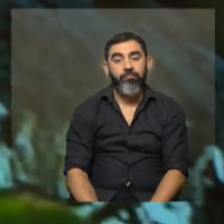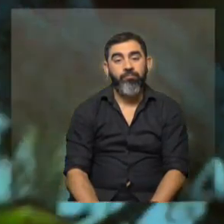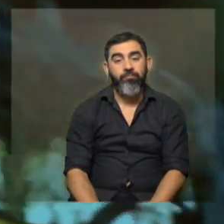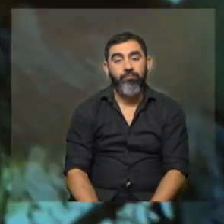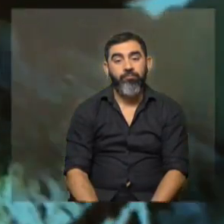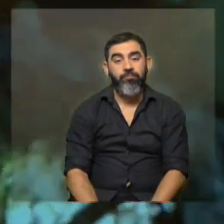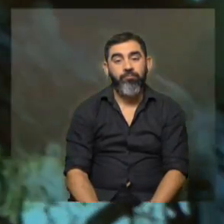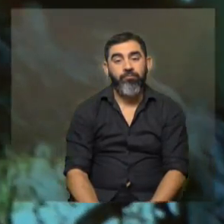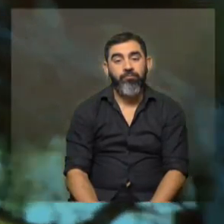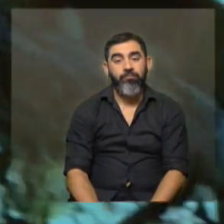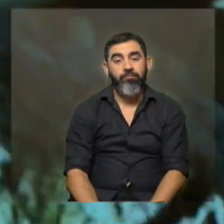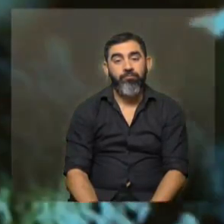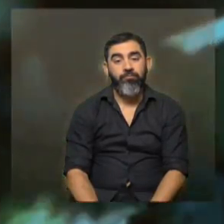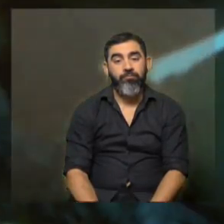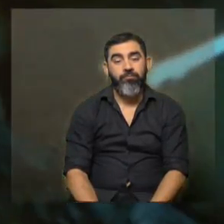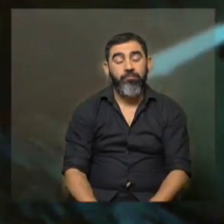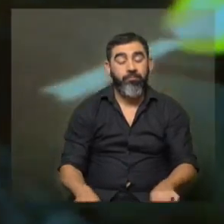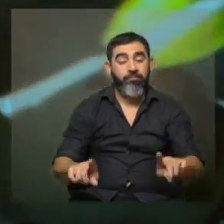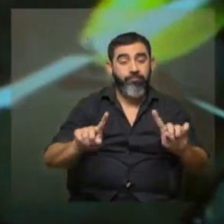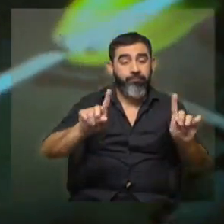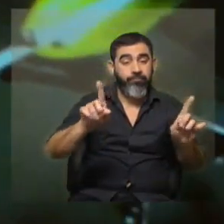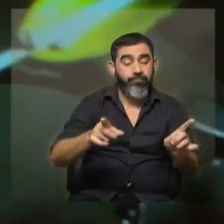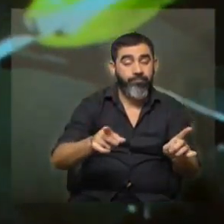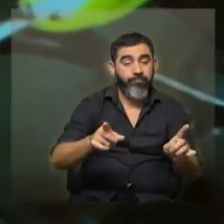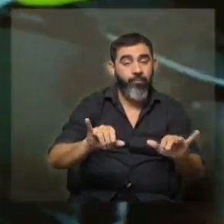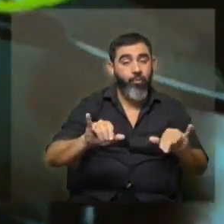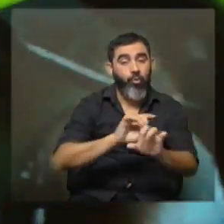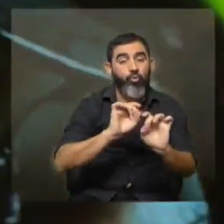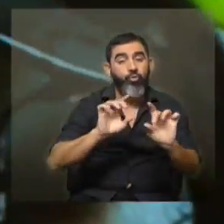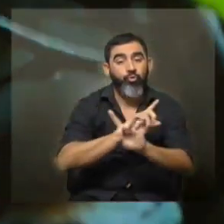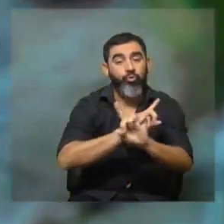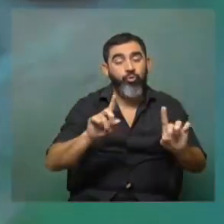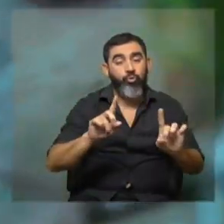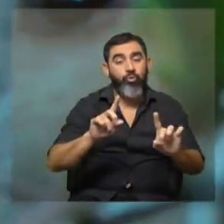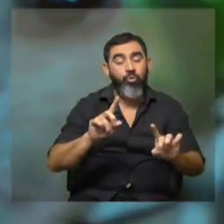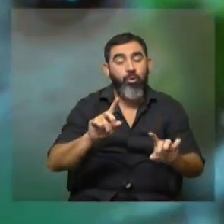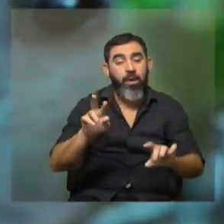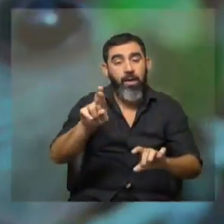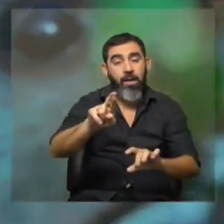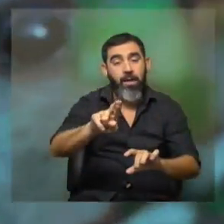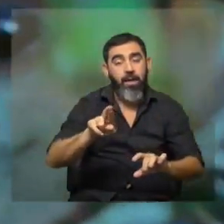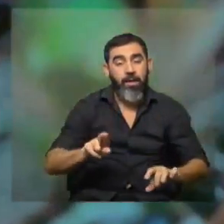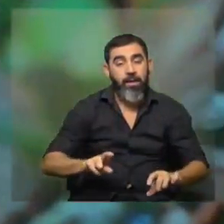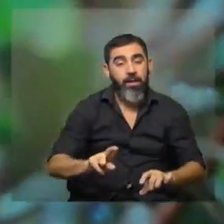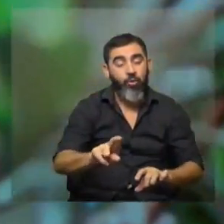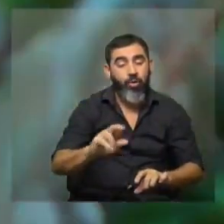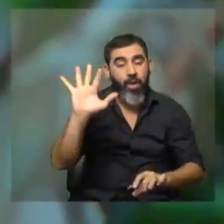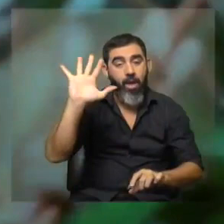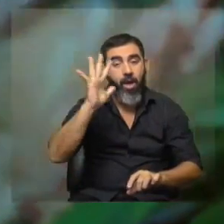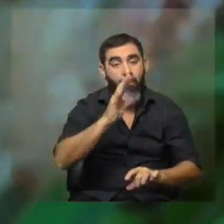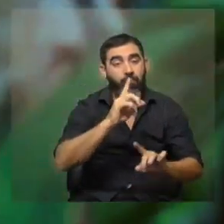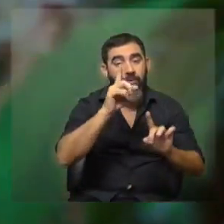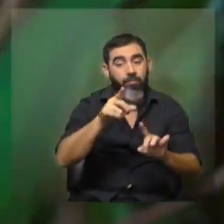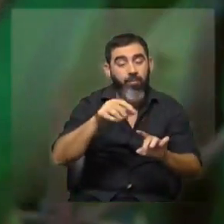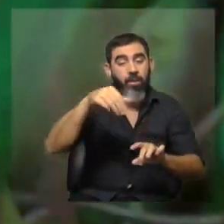Y de alguna manera, como dentro de un paréntesis, ya no solo hablamos de ratones arborícolas, sino también de